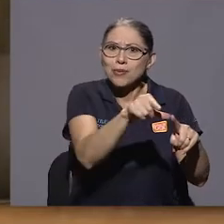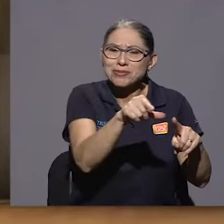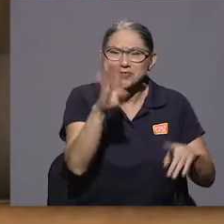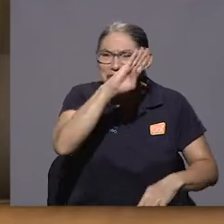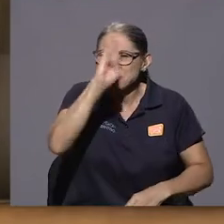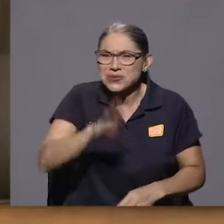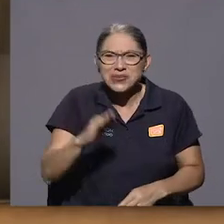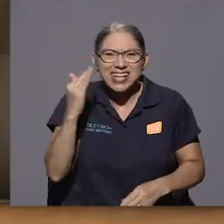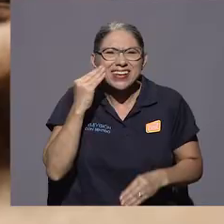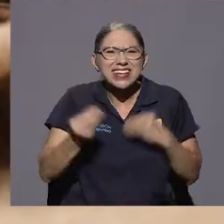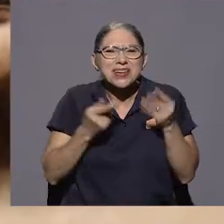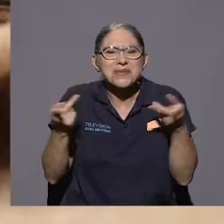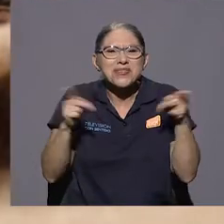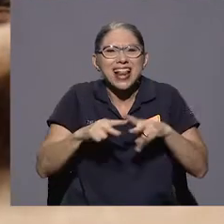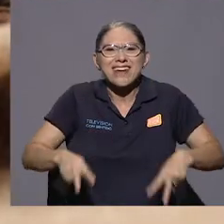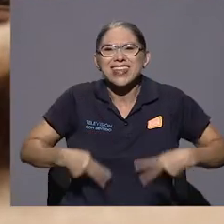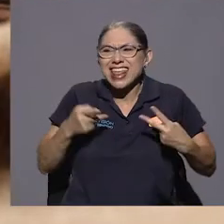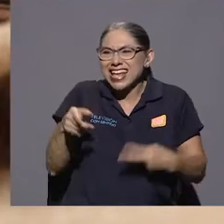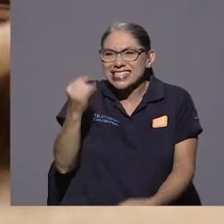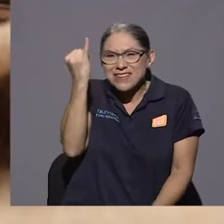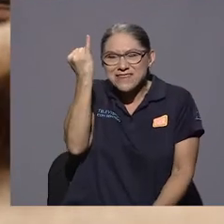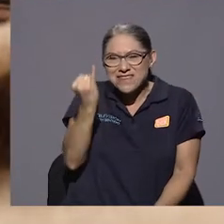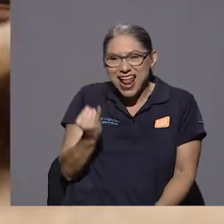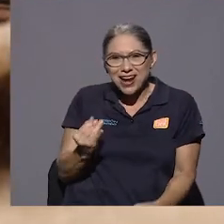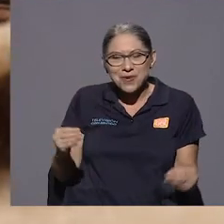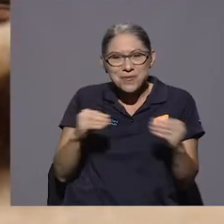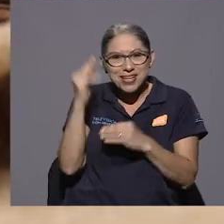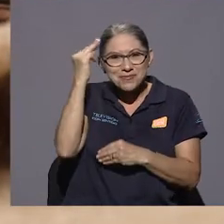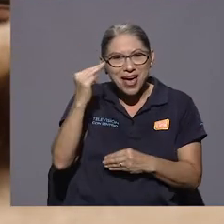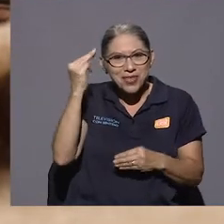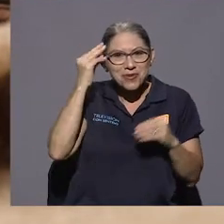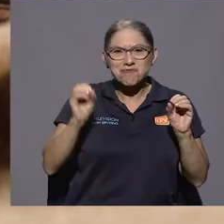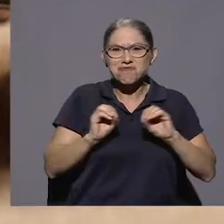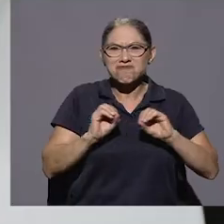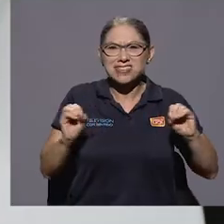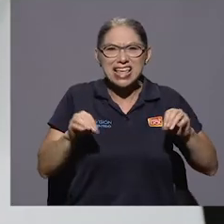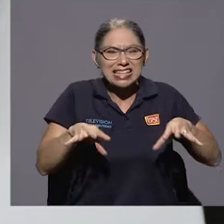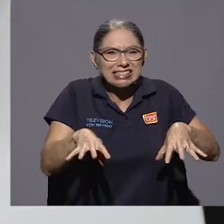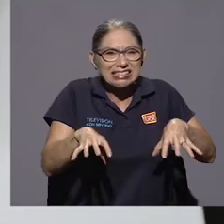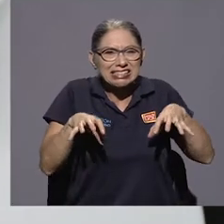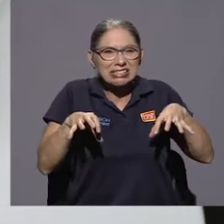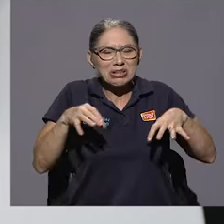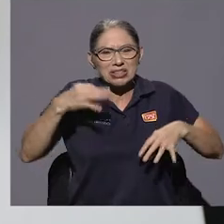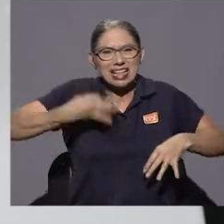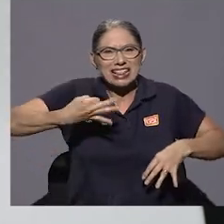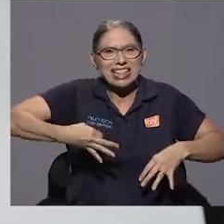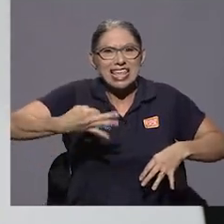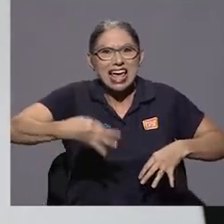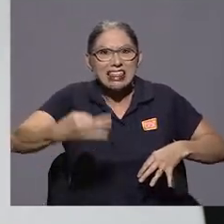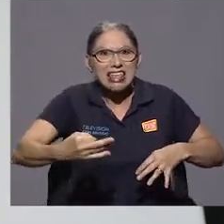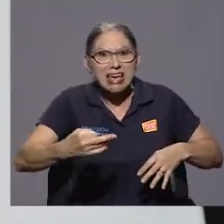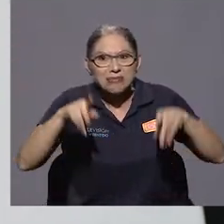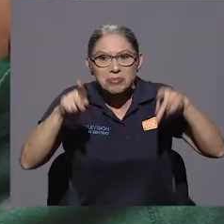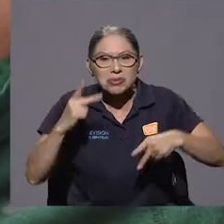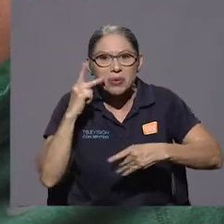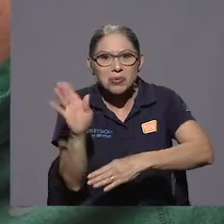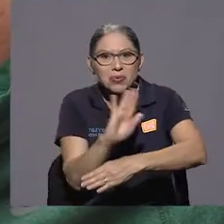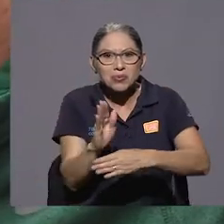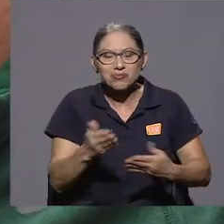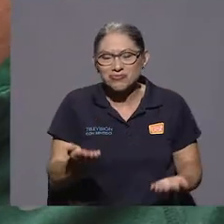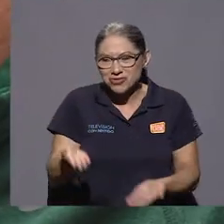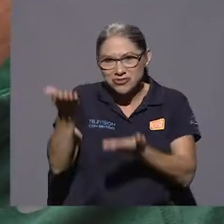sabe qué puede pararle la vida a este flaco más maduro y libre de la tensión del día a día contra el rating. Con